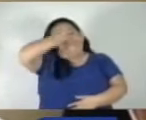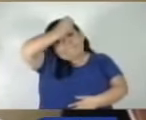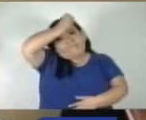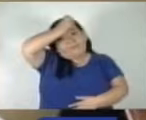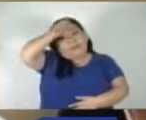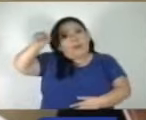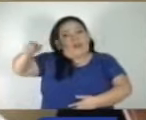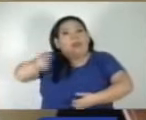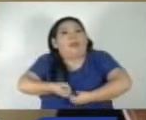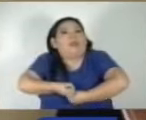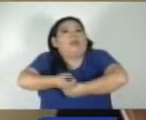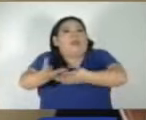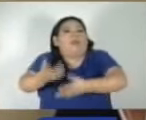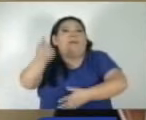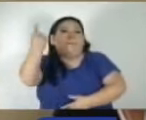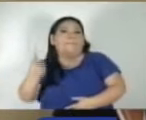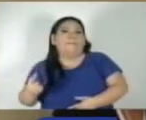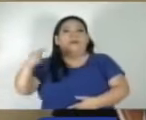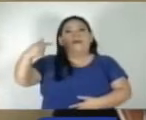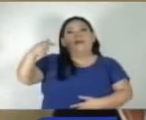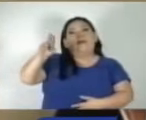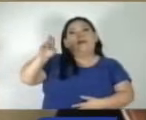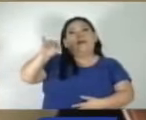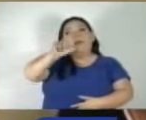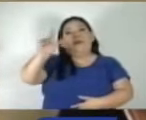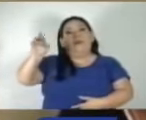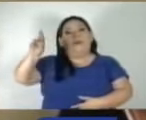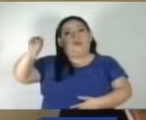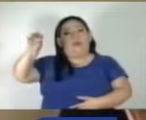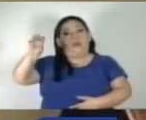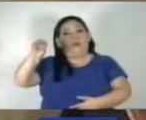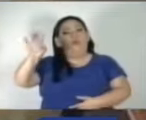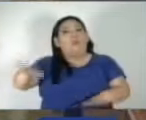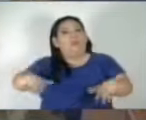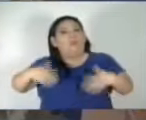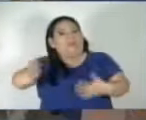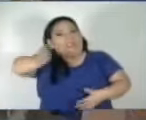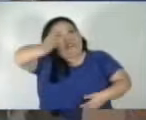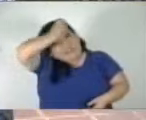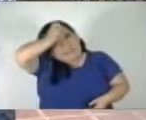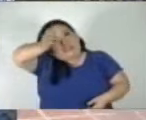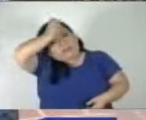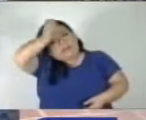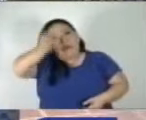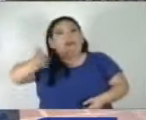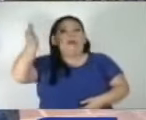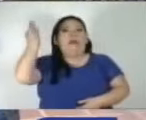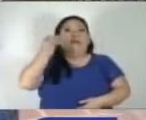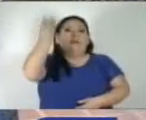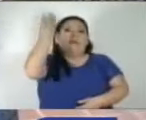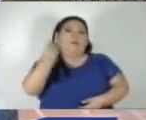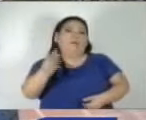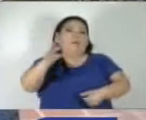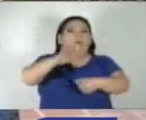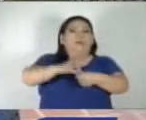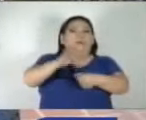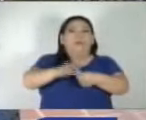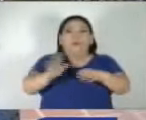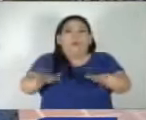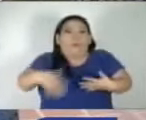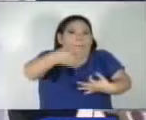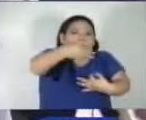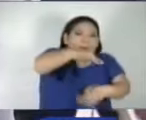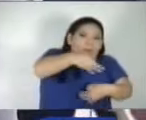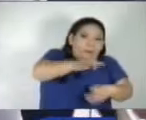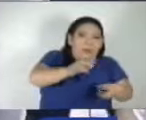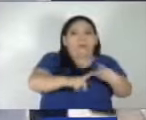Tuvimos un fallo en las elecciones. Son las palabras del magistrado Guillermo Wellman ante los recurrentes fallos el día de las